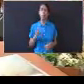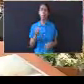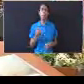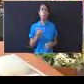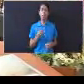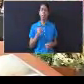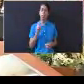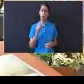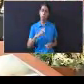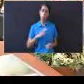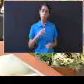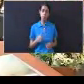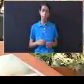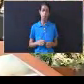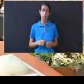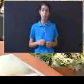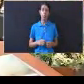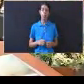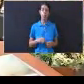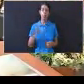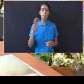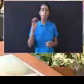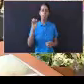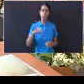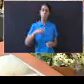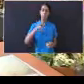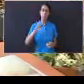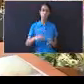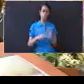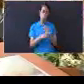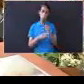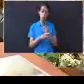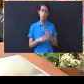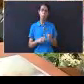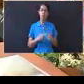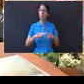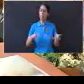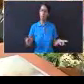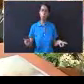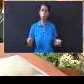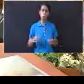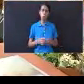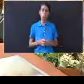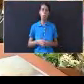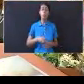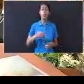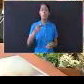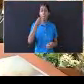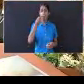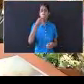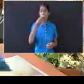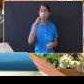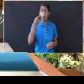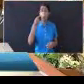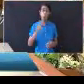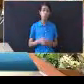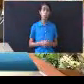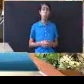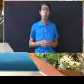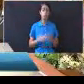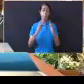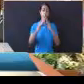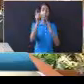drogas, en un problema de divorcios, en un problema... Que se yo, la vida puede ser reconstruida. El templo, nosotros,